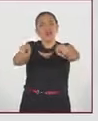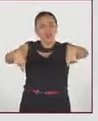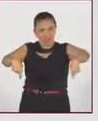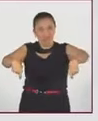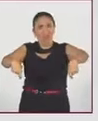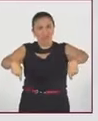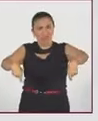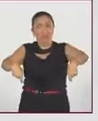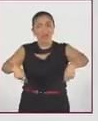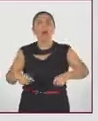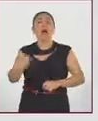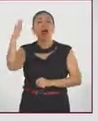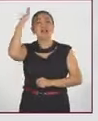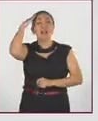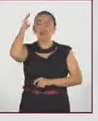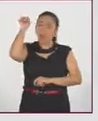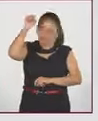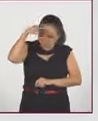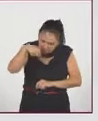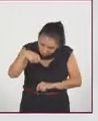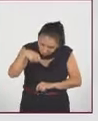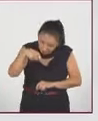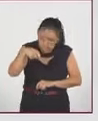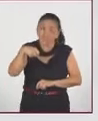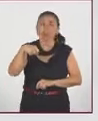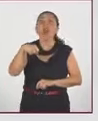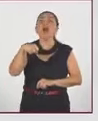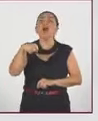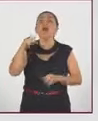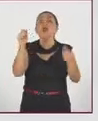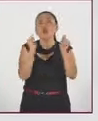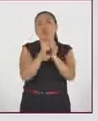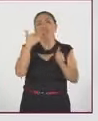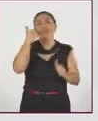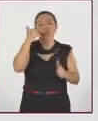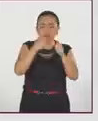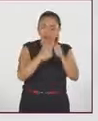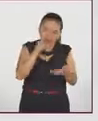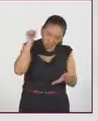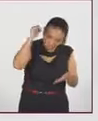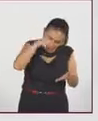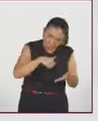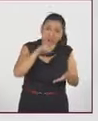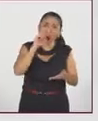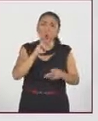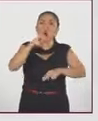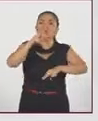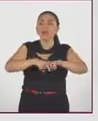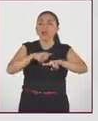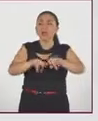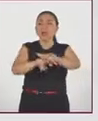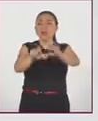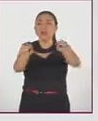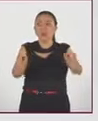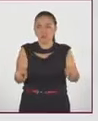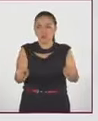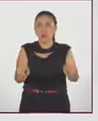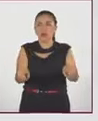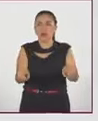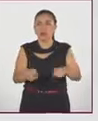afuera, cabeza inclinada hacia adelante usando tablets, postura sentada en ya